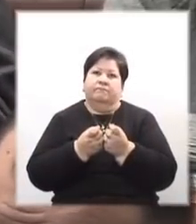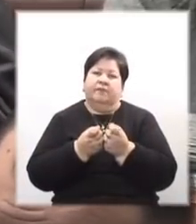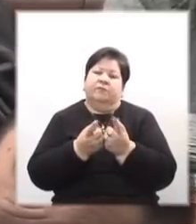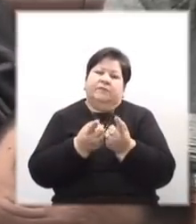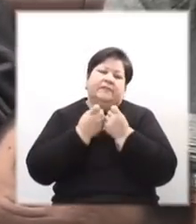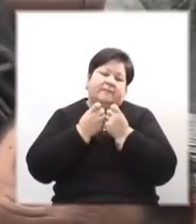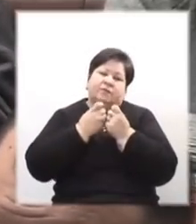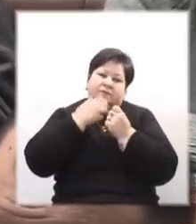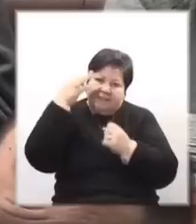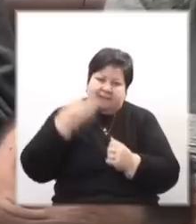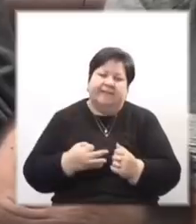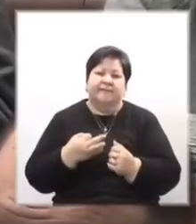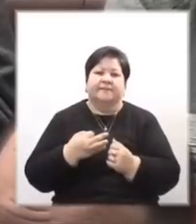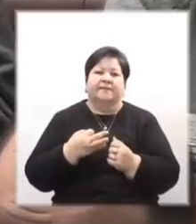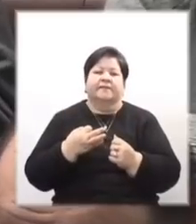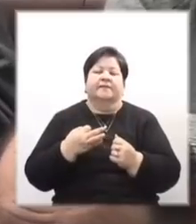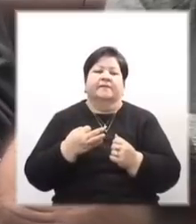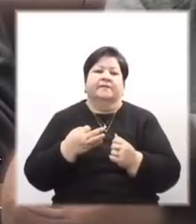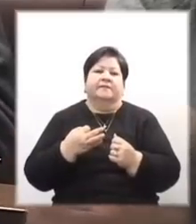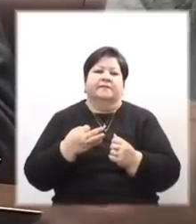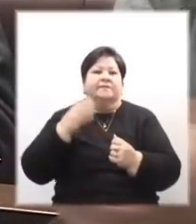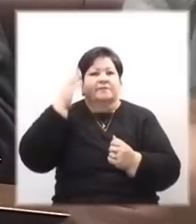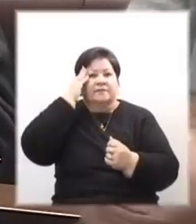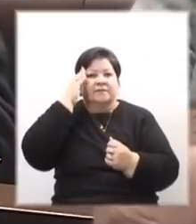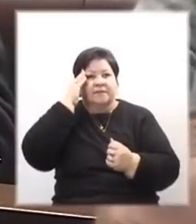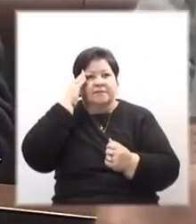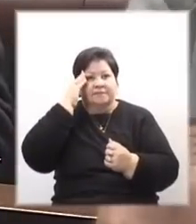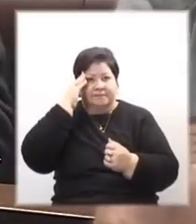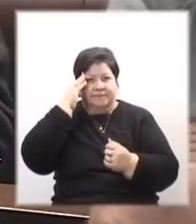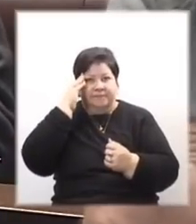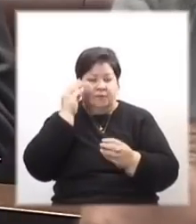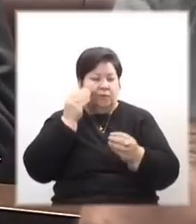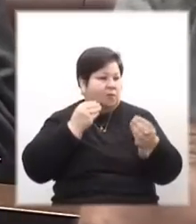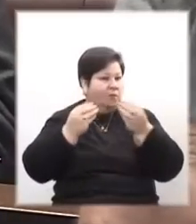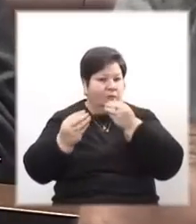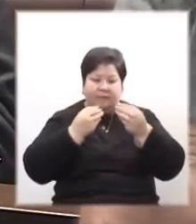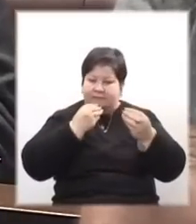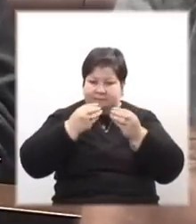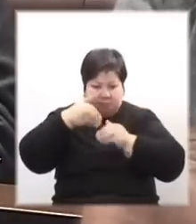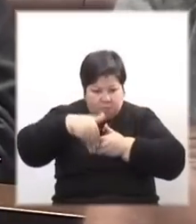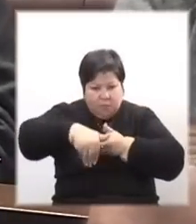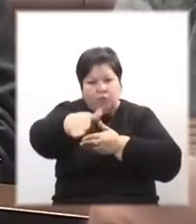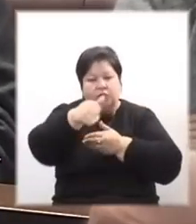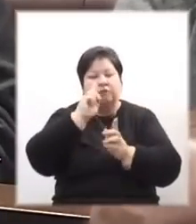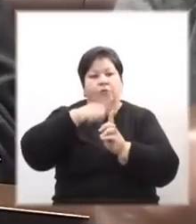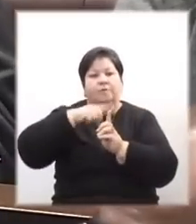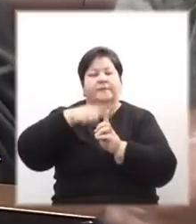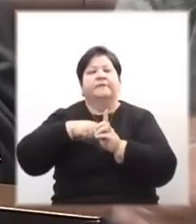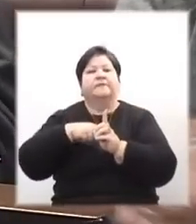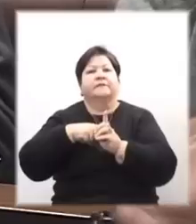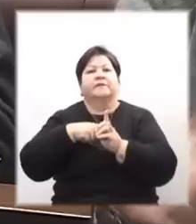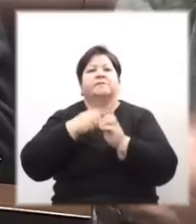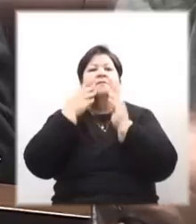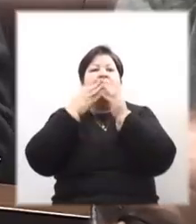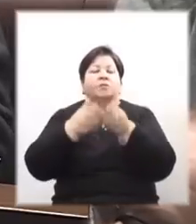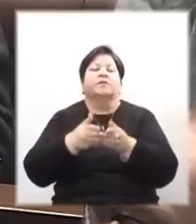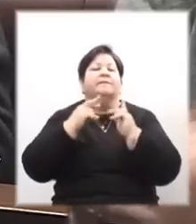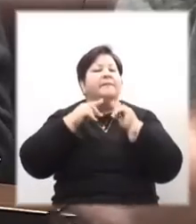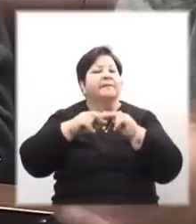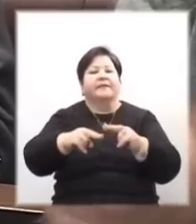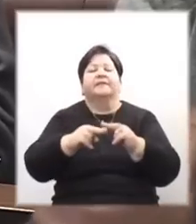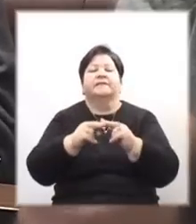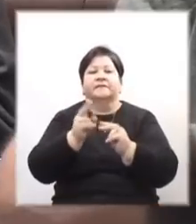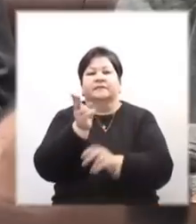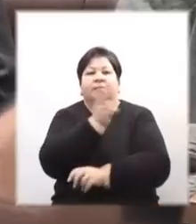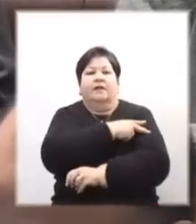necesitamos certeza y necesitamos tener claramente cuál es el derrotero para los próximos meses. Le vamos a preguntar al ministro si él va a permanecer